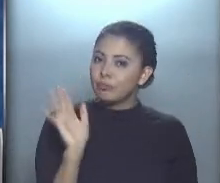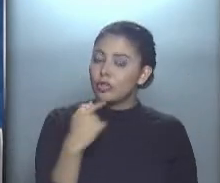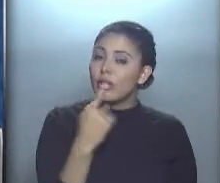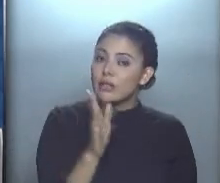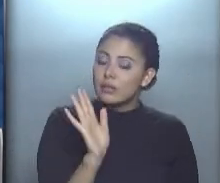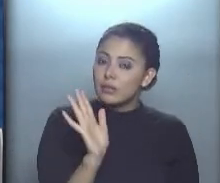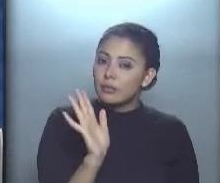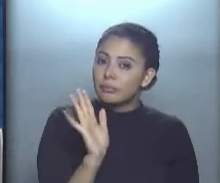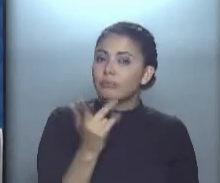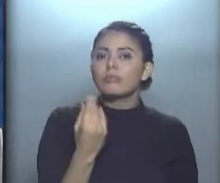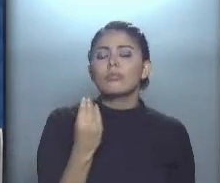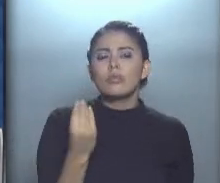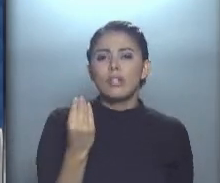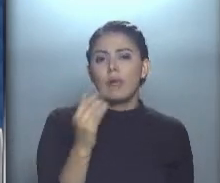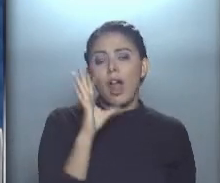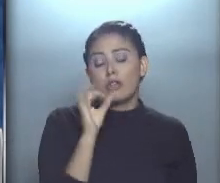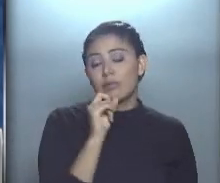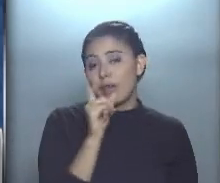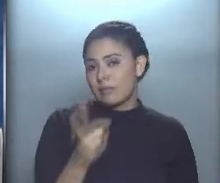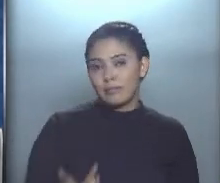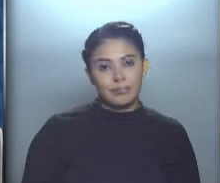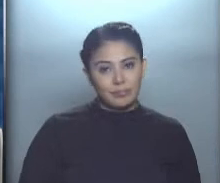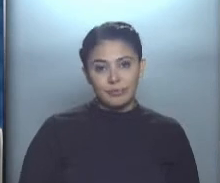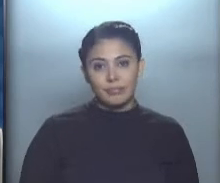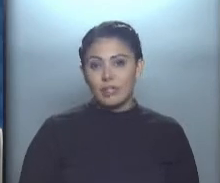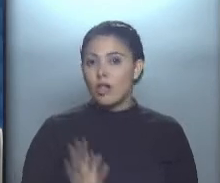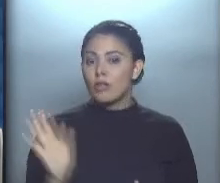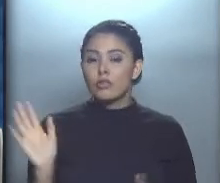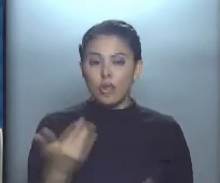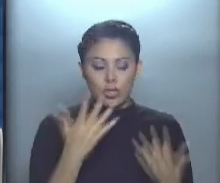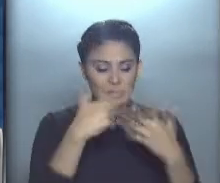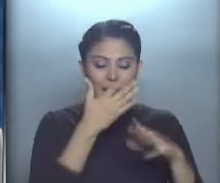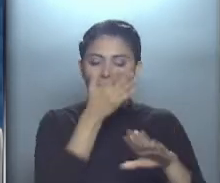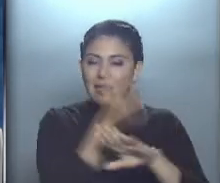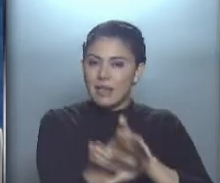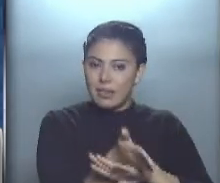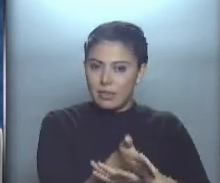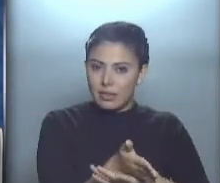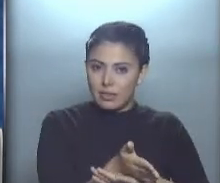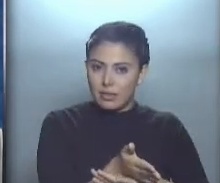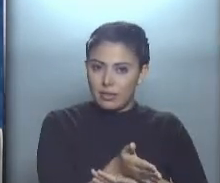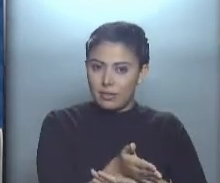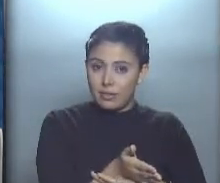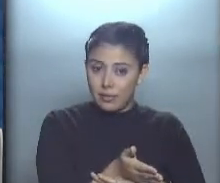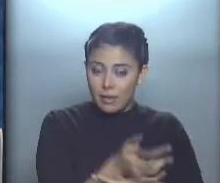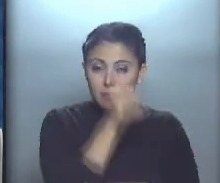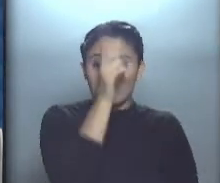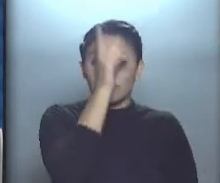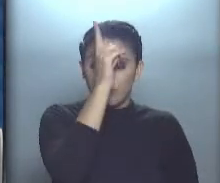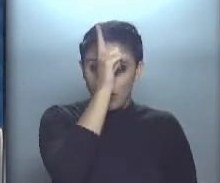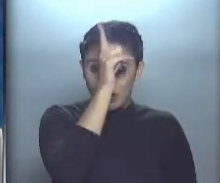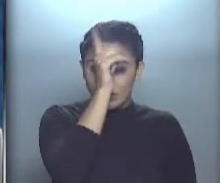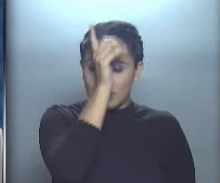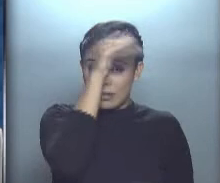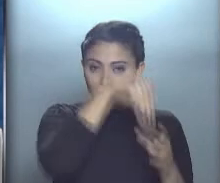digo por una cuestión muy sencilla. El sistema de acceso a las fuerzas de seguridad es